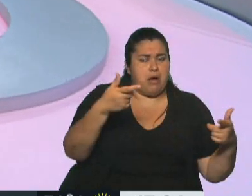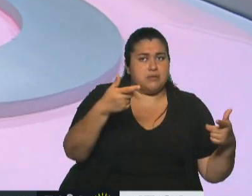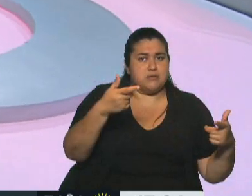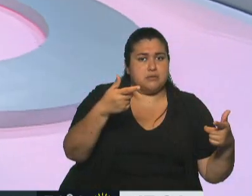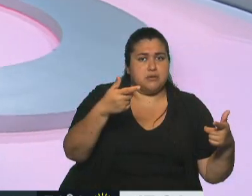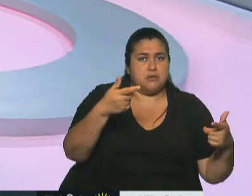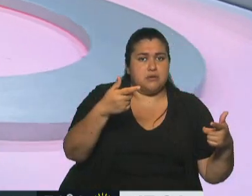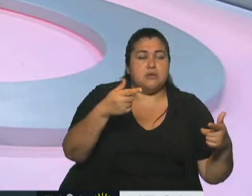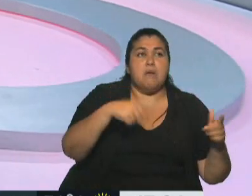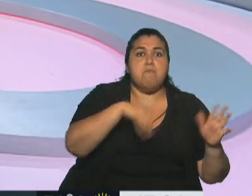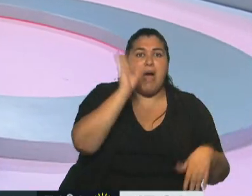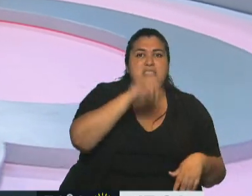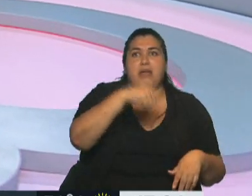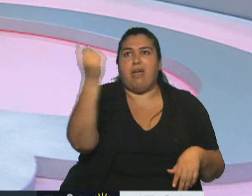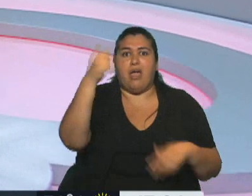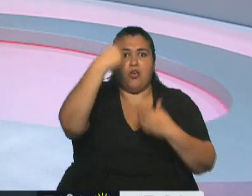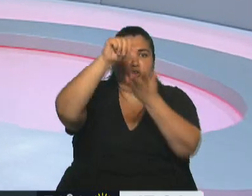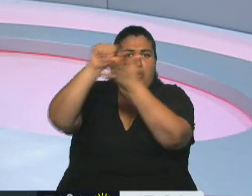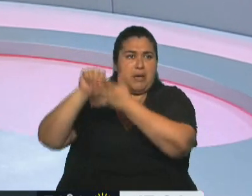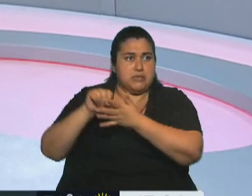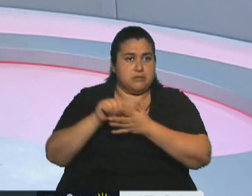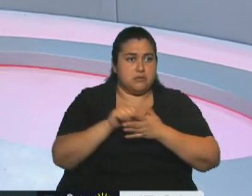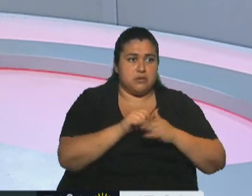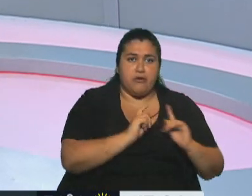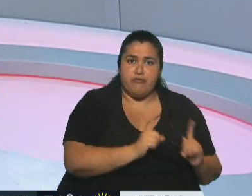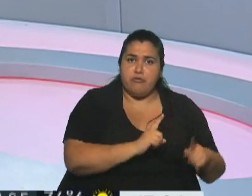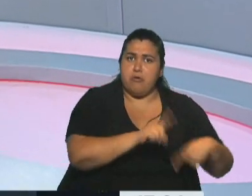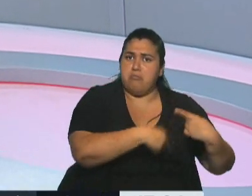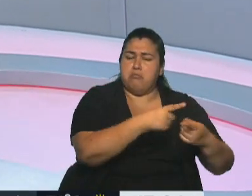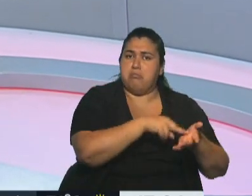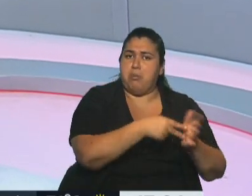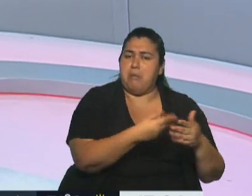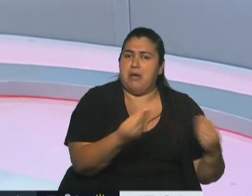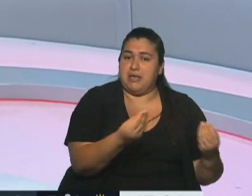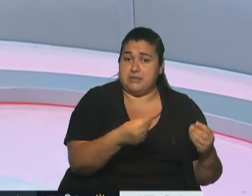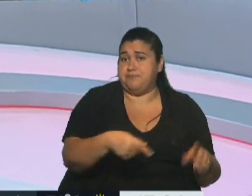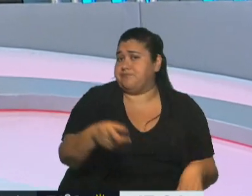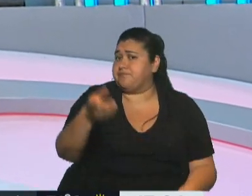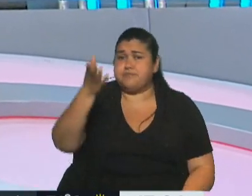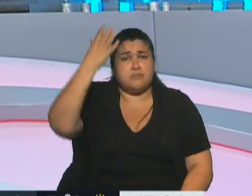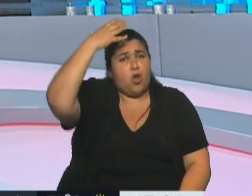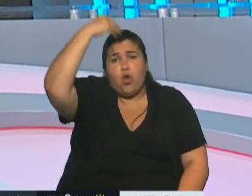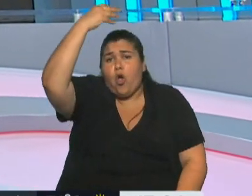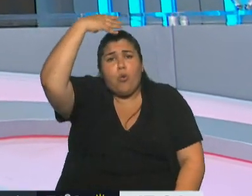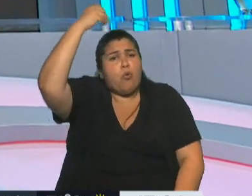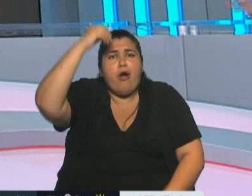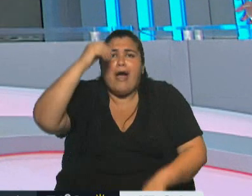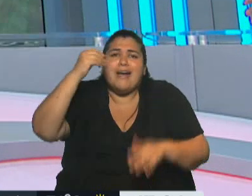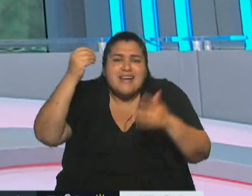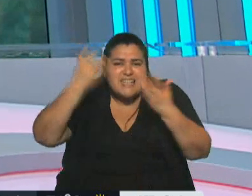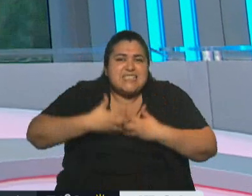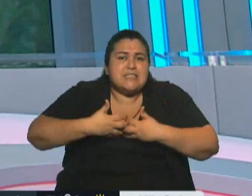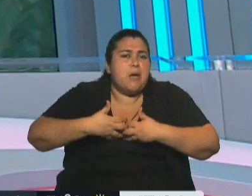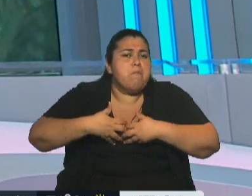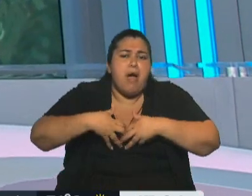embargo los mismos problemas continúan. Bueno, ahí a ver, me parece que Noboa está siguiendo como la política hegemónica de lucha contra